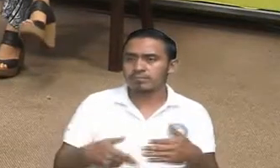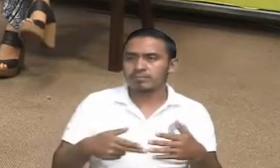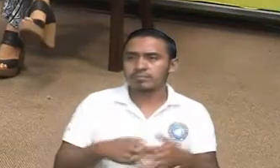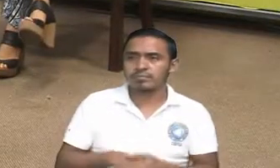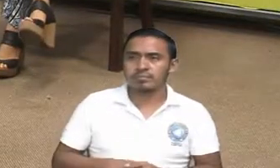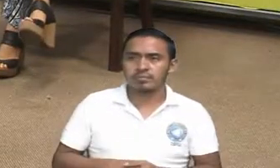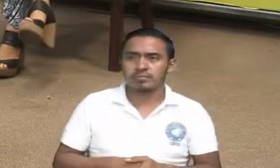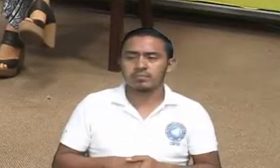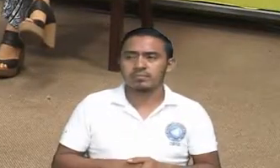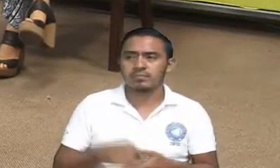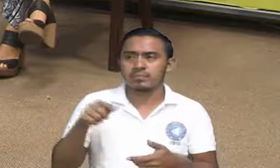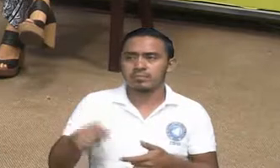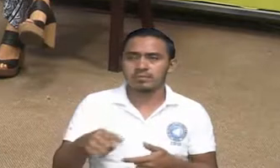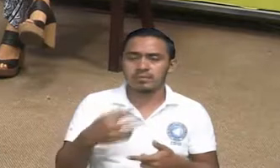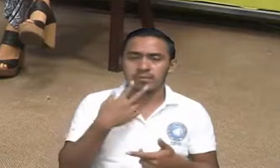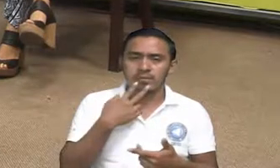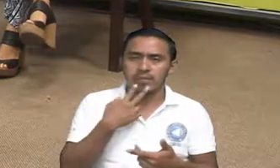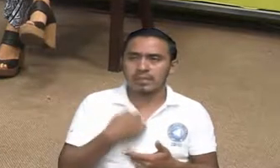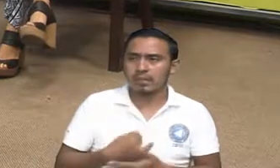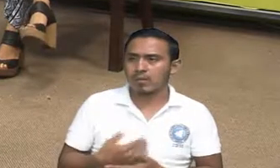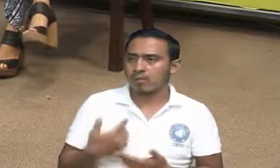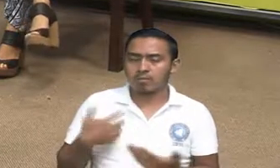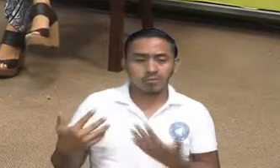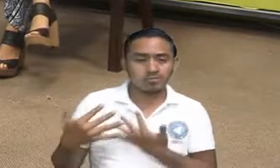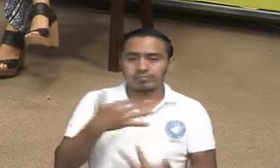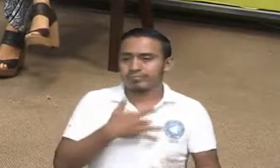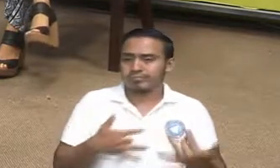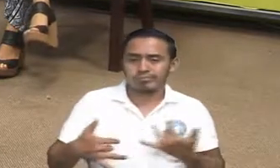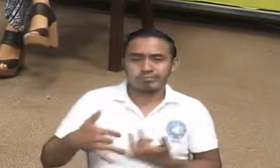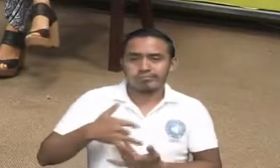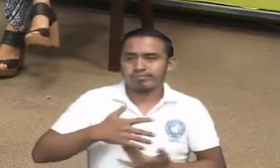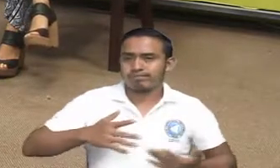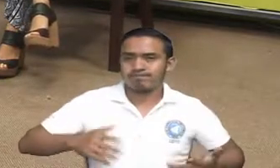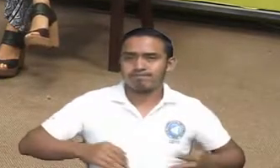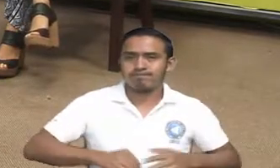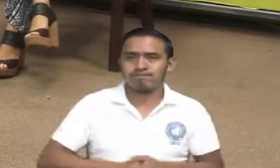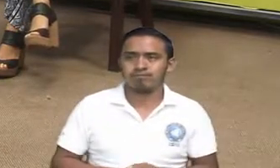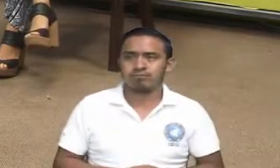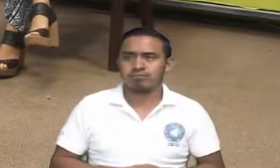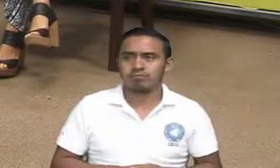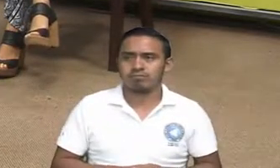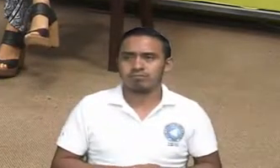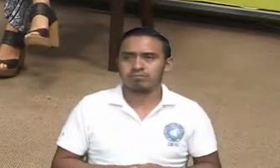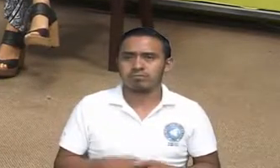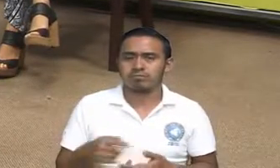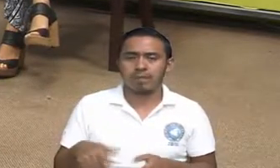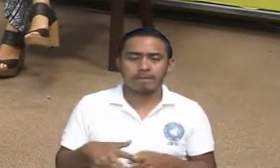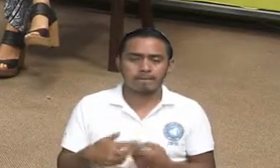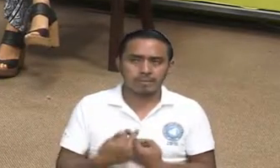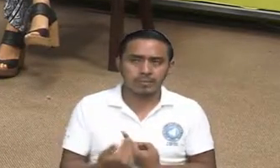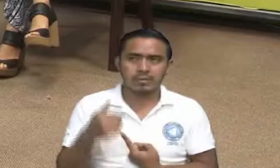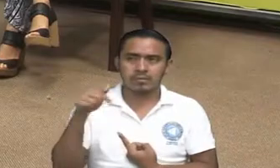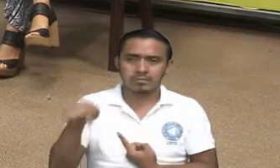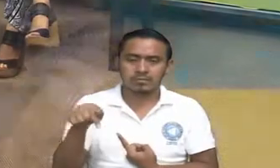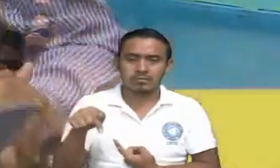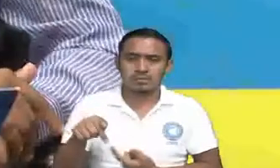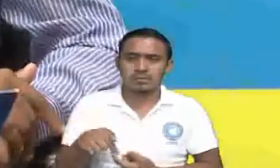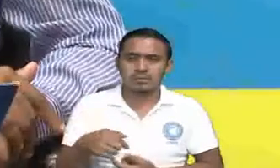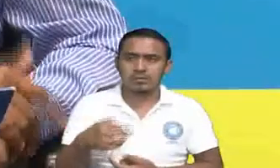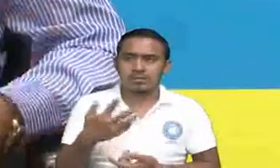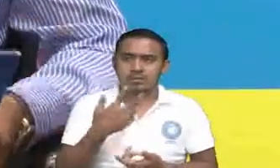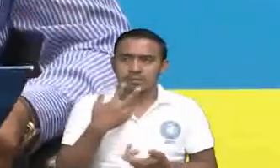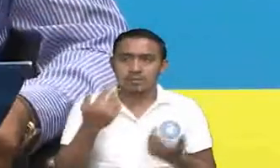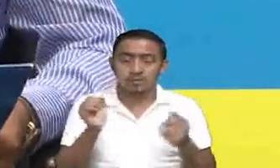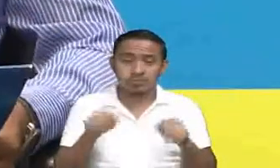que no se iba a exponer a una relación, uh-huh, que esté evidenciando que ese muchacho le podía,